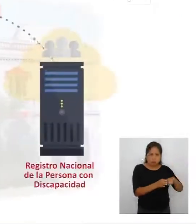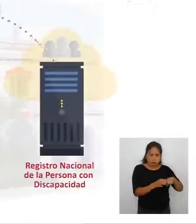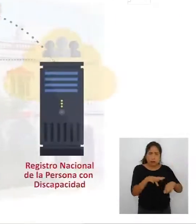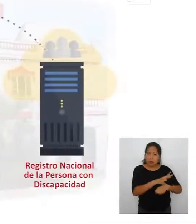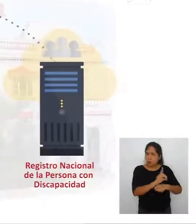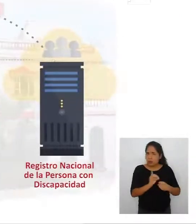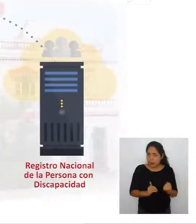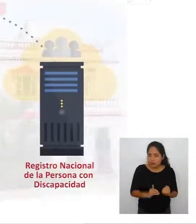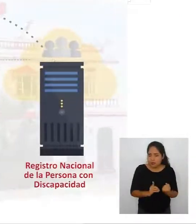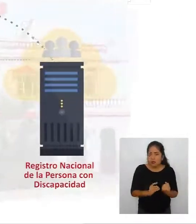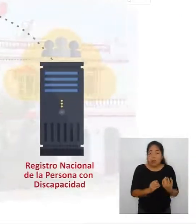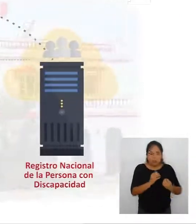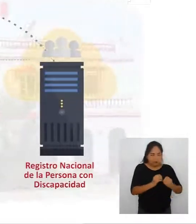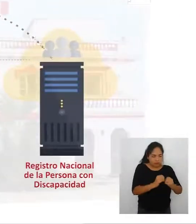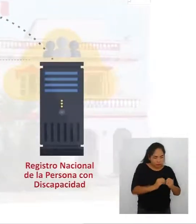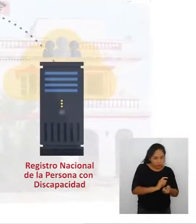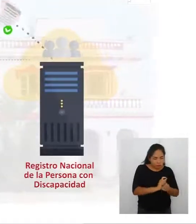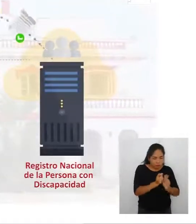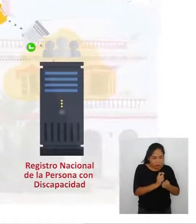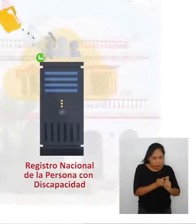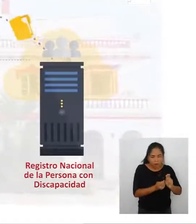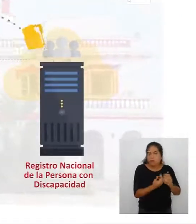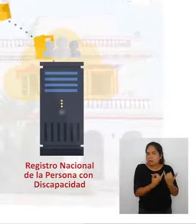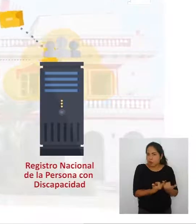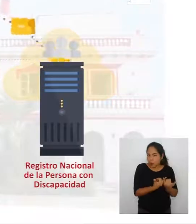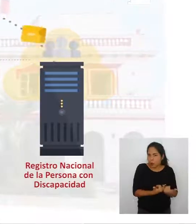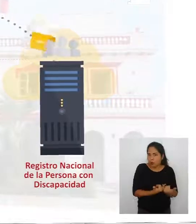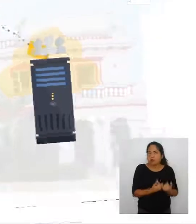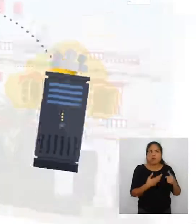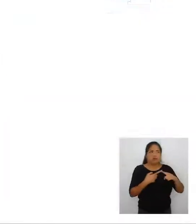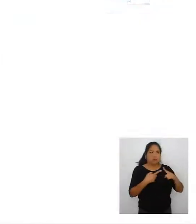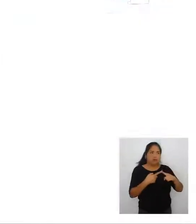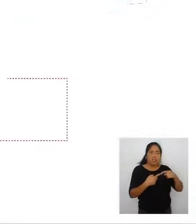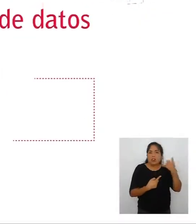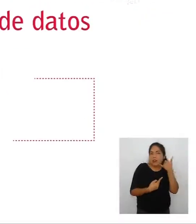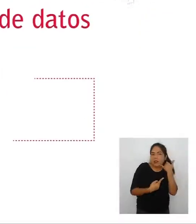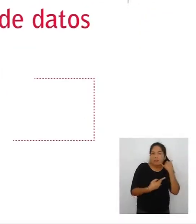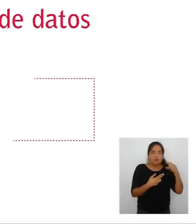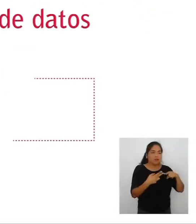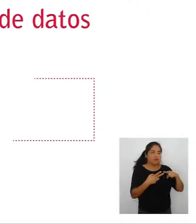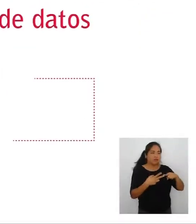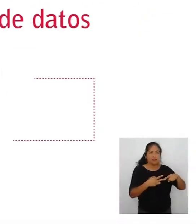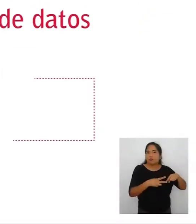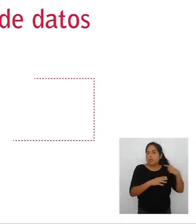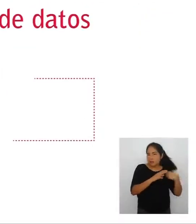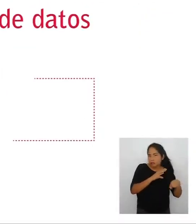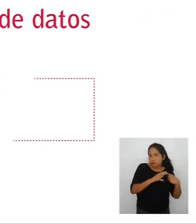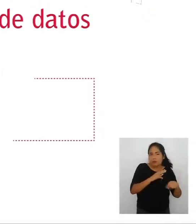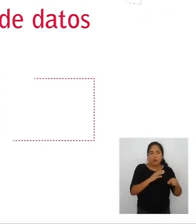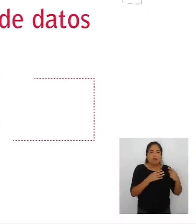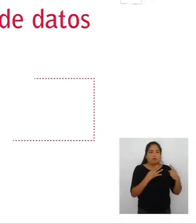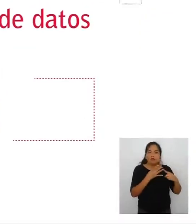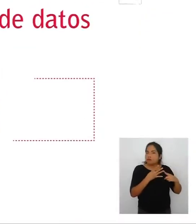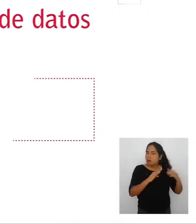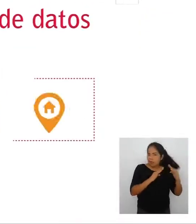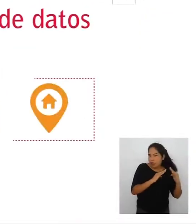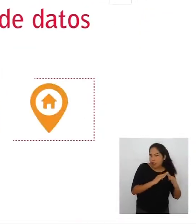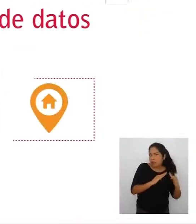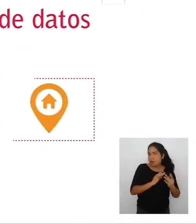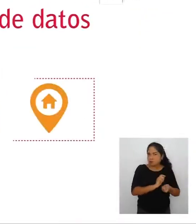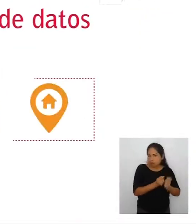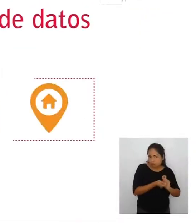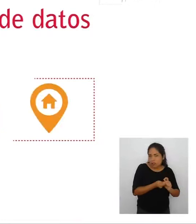inscritas en el Registro Nacional actualizar sus datos de contacto como teléfono fijo, celular, correo electrónico